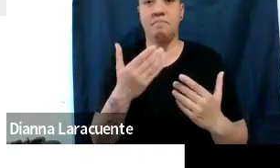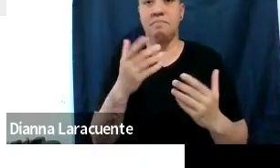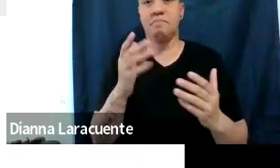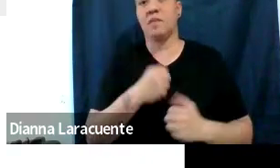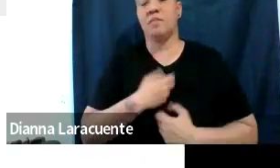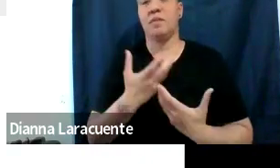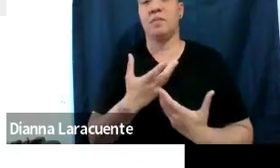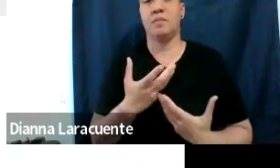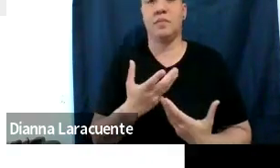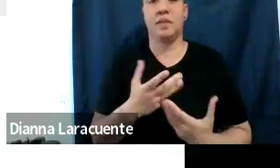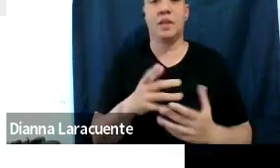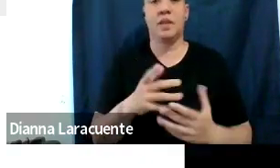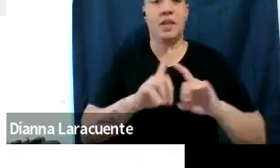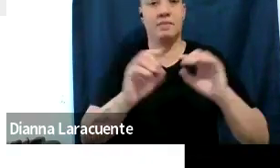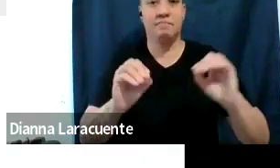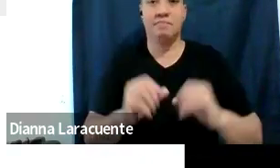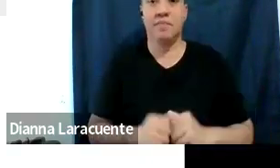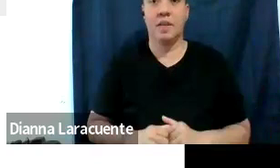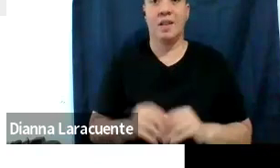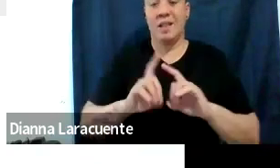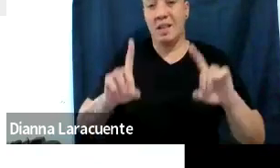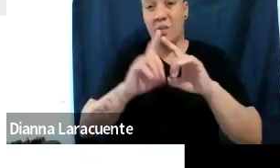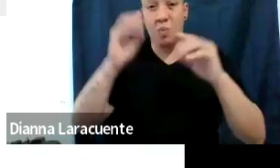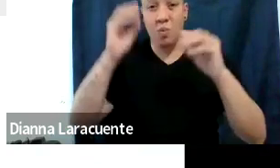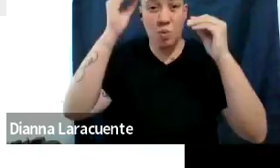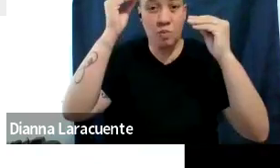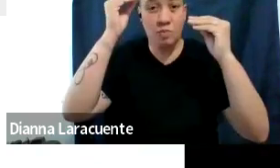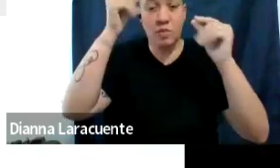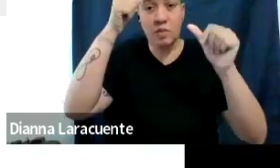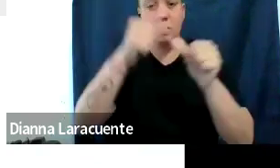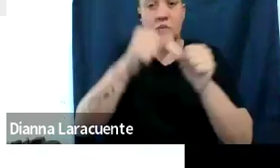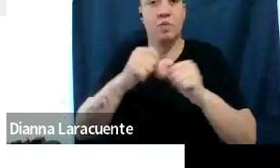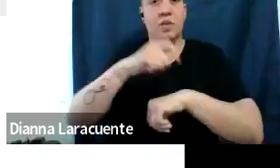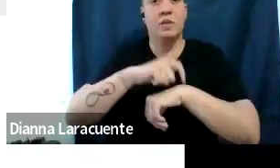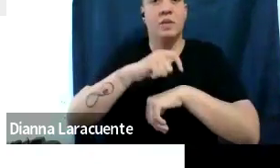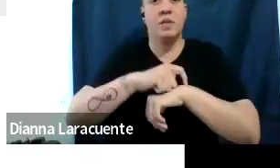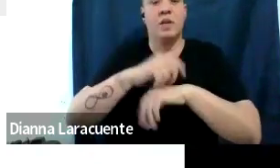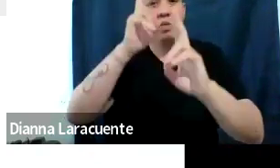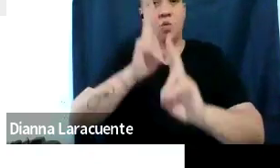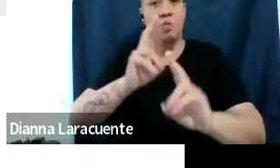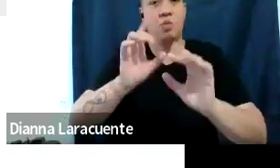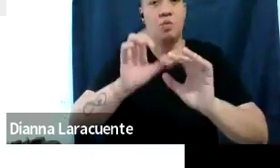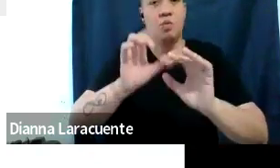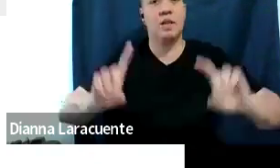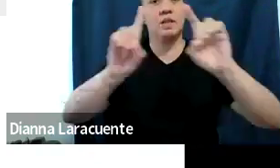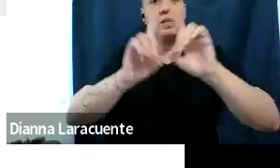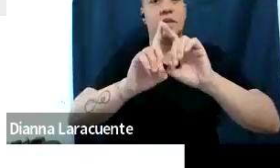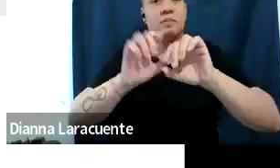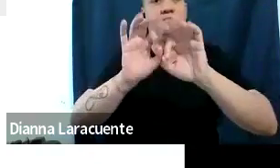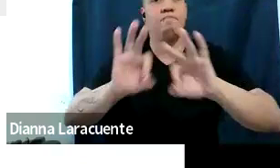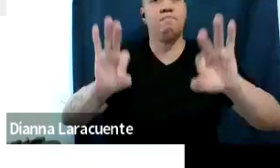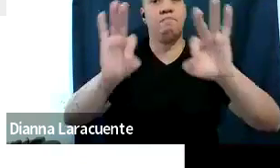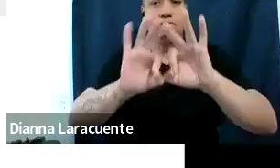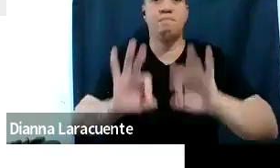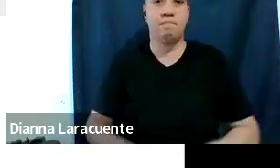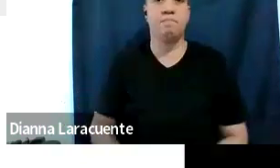sobre todo. Esa era una cosa que le preocupaba. Acuérdense que esa era una época donde el honor y la dignidad era importante.